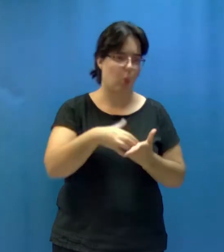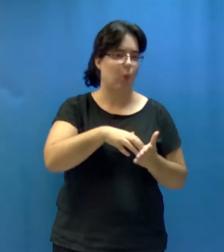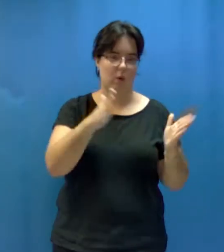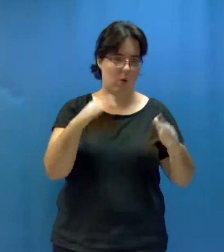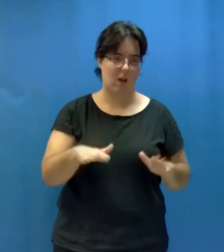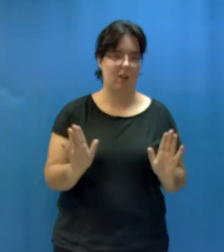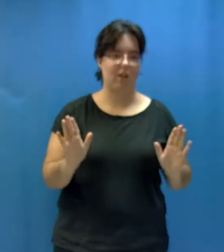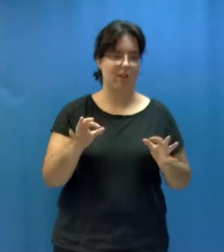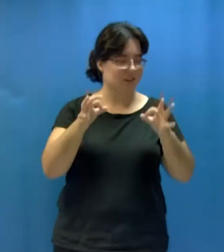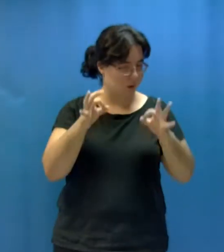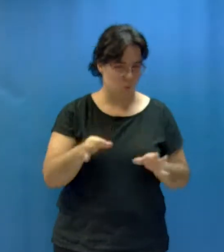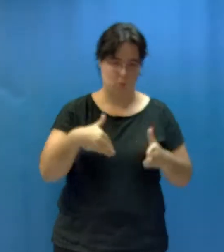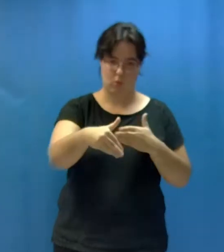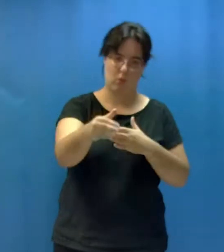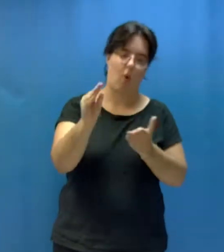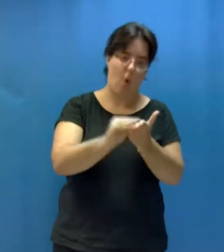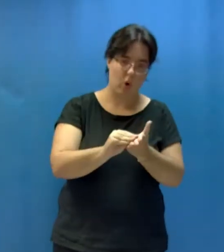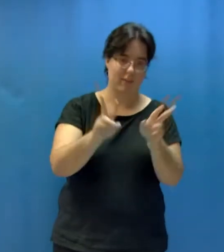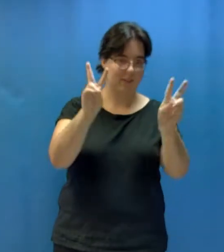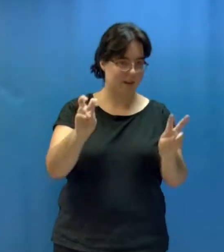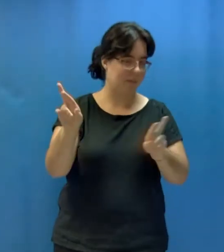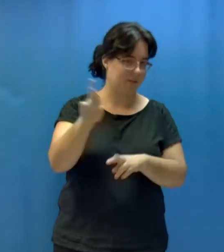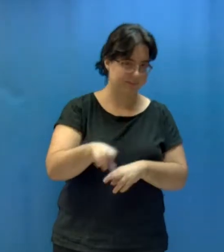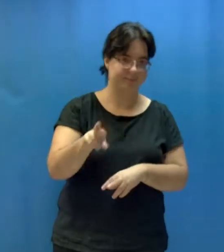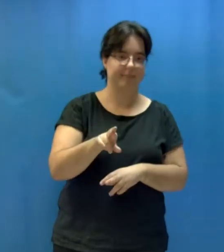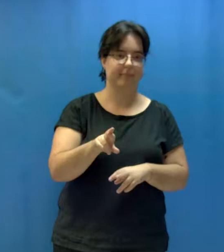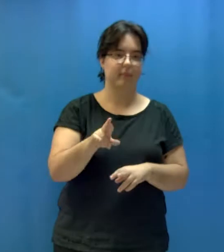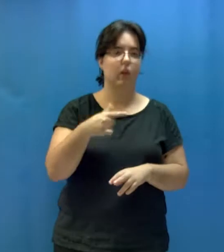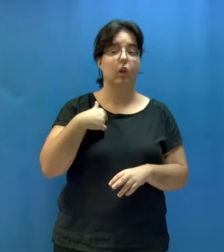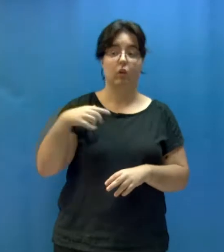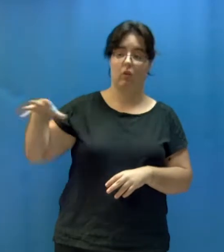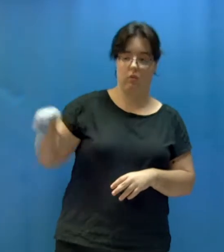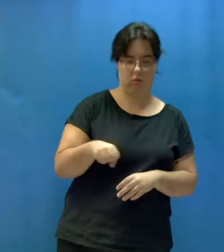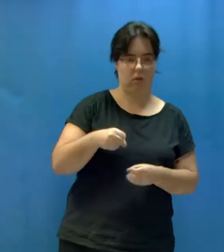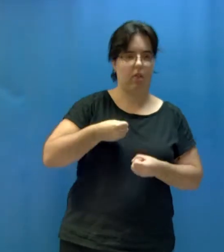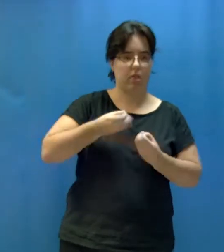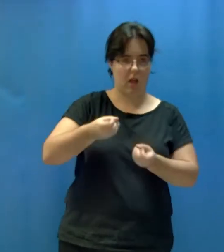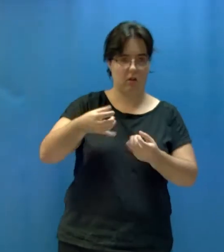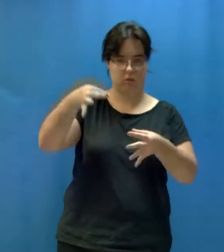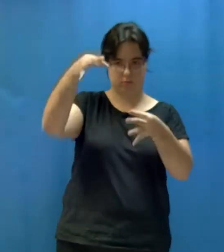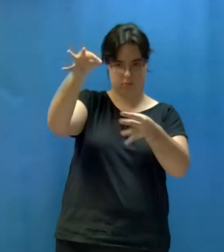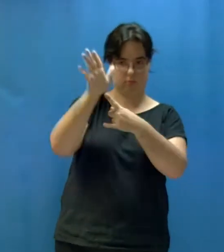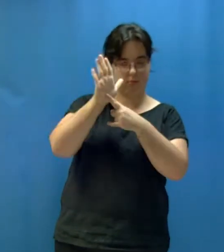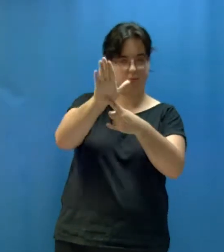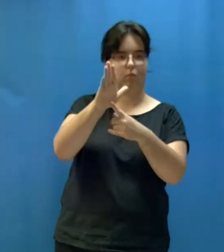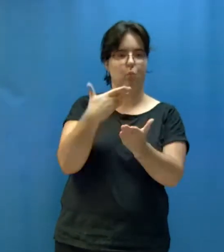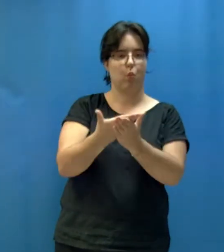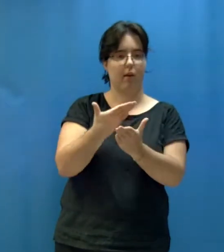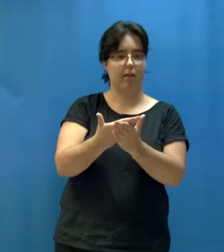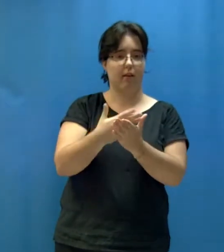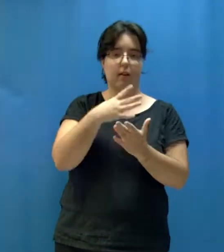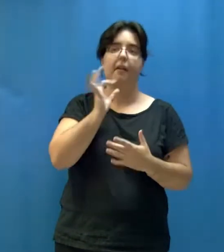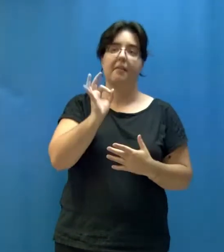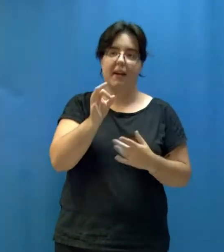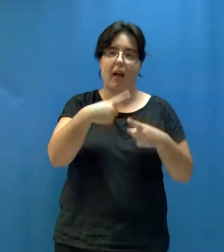no tengo ninguna duda que lo volveremos a repetir. Pero, y traer esos datos, es verdad que hemos incumplido en